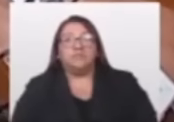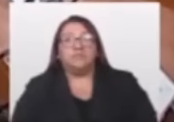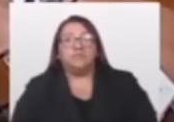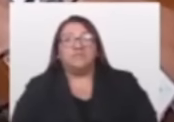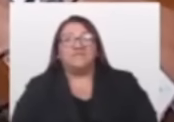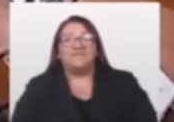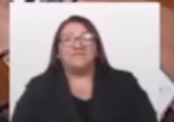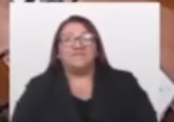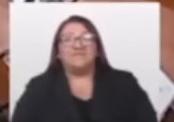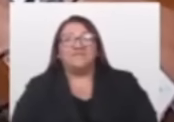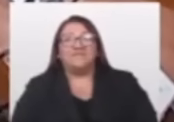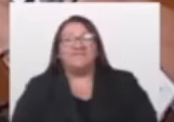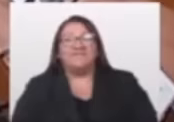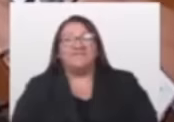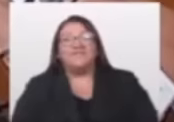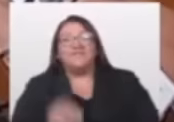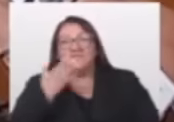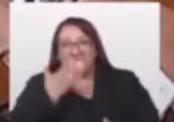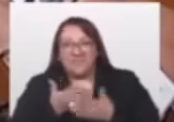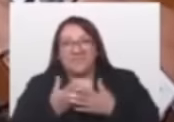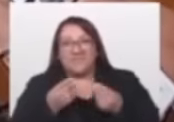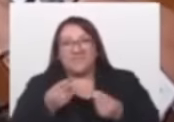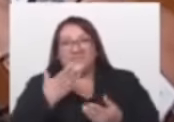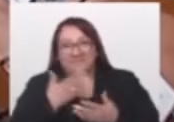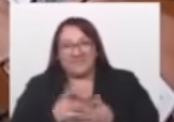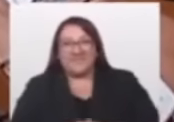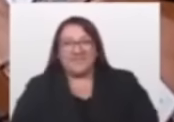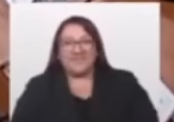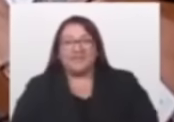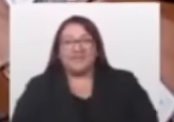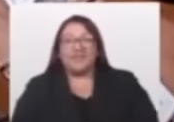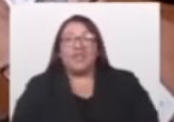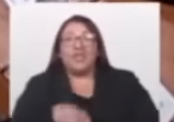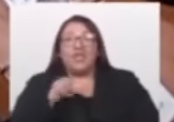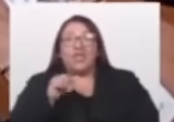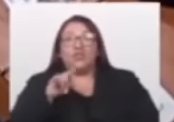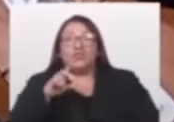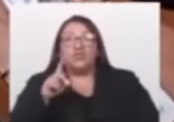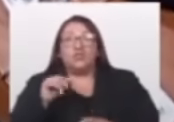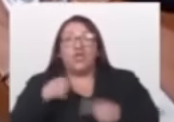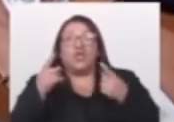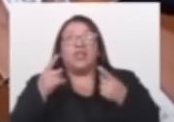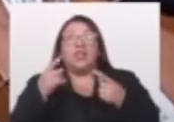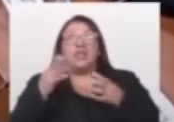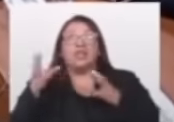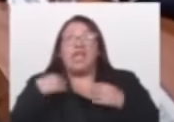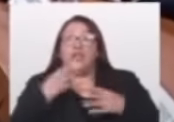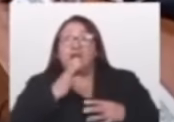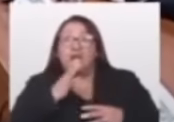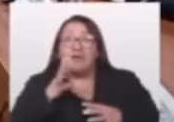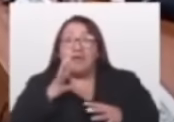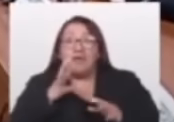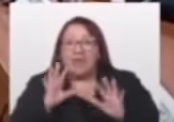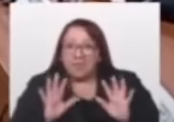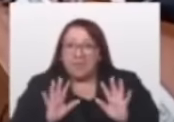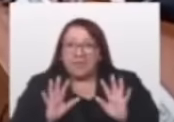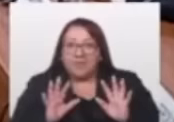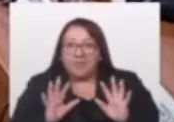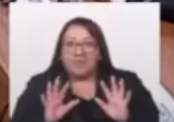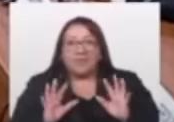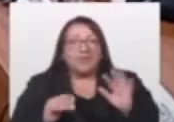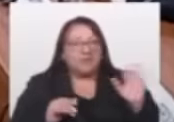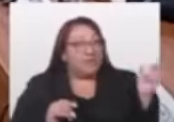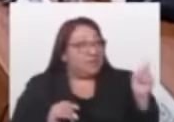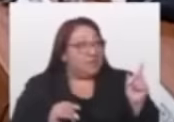presidente, no entrar en problemas. Le agradezco muchísimo. Gracias por su atención. Le agradezco muchísimo. Un momentito, todavía no le da uso a la palabra a Susel. Ok, presidente.